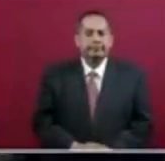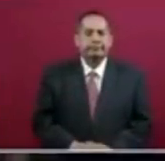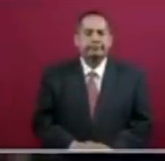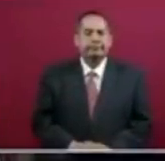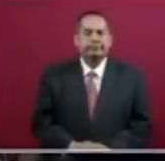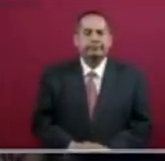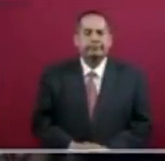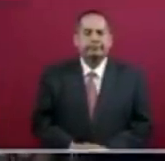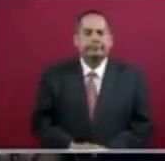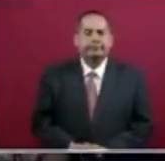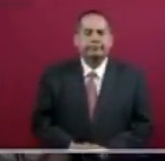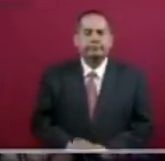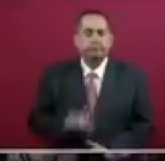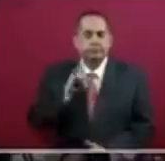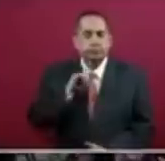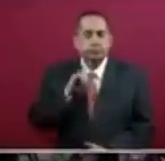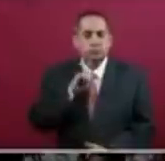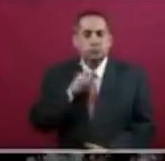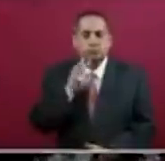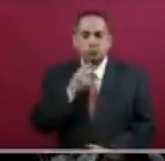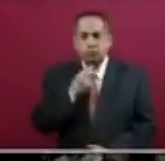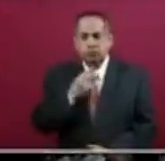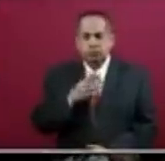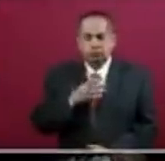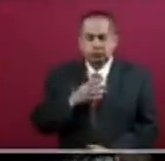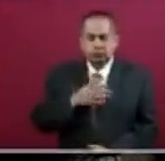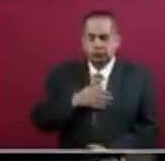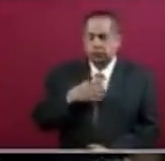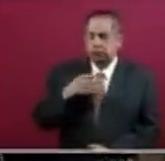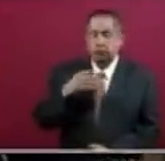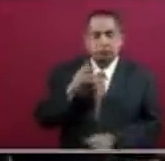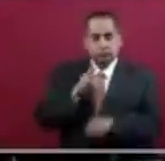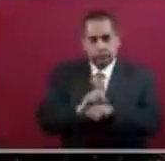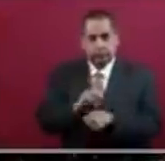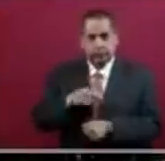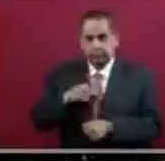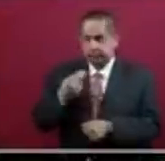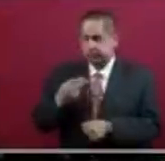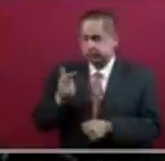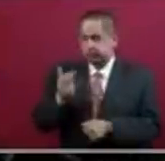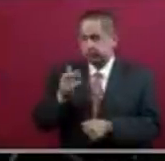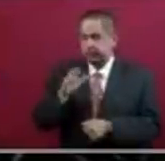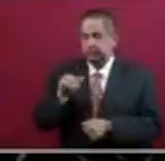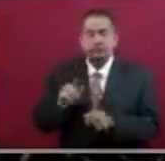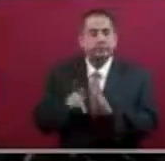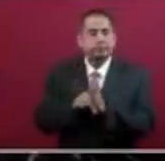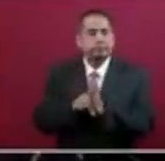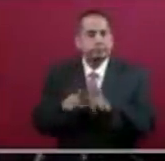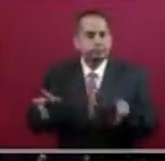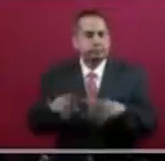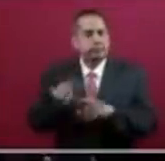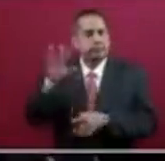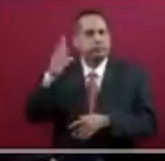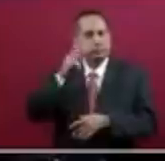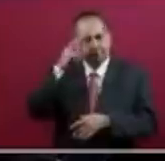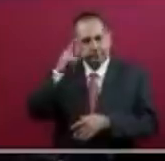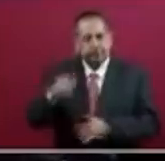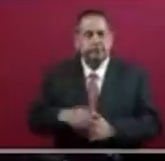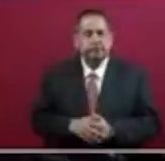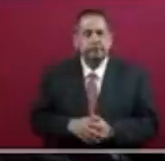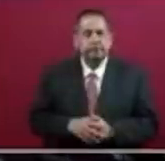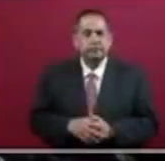Bueno, buenos días, señor presidente. Gabriela Jiménez, del Sol de México. La semana pasada la IATA